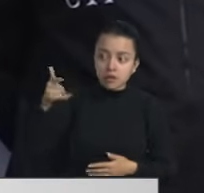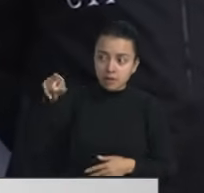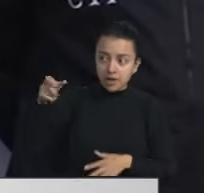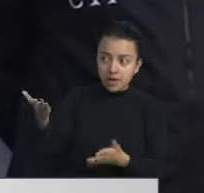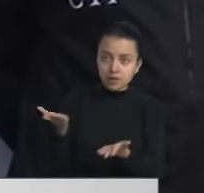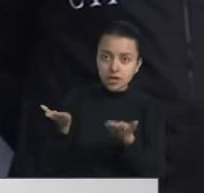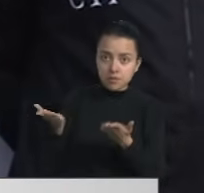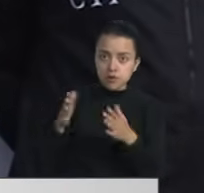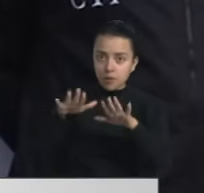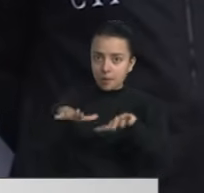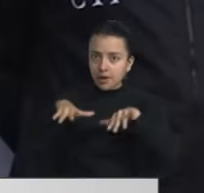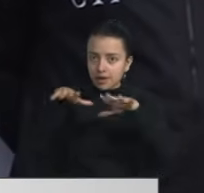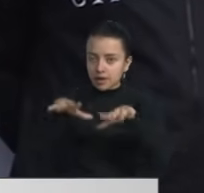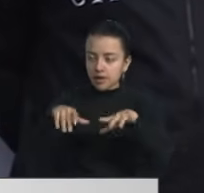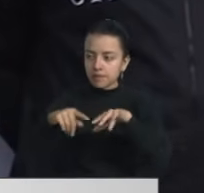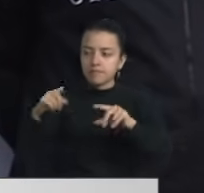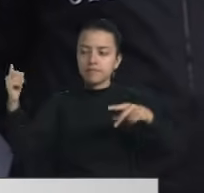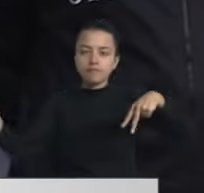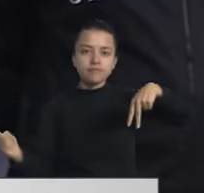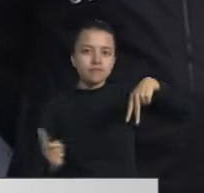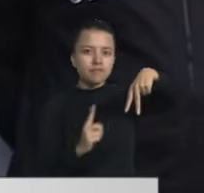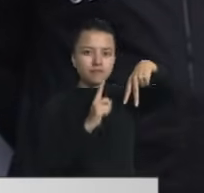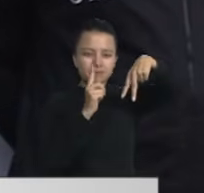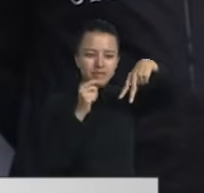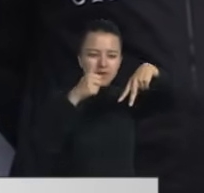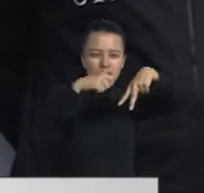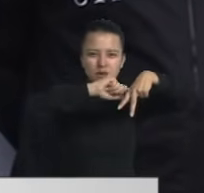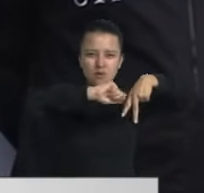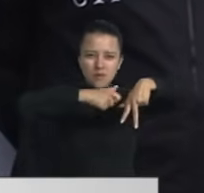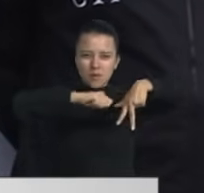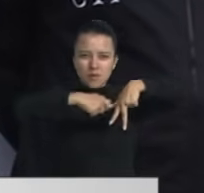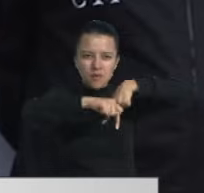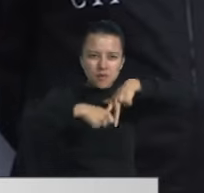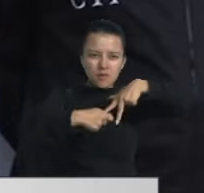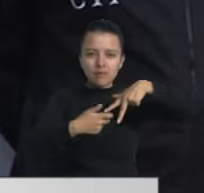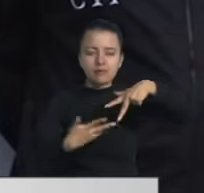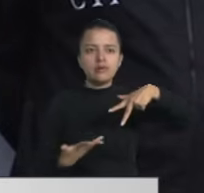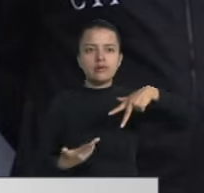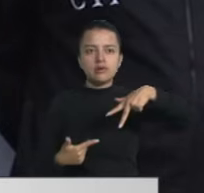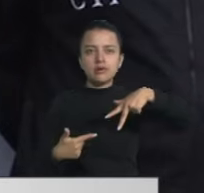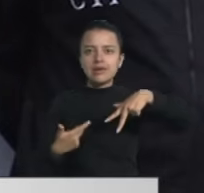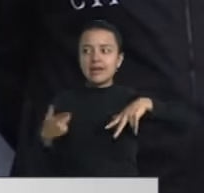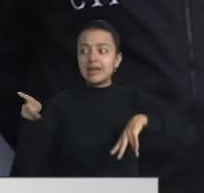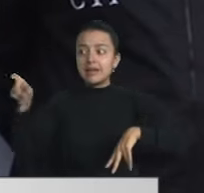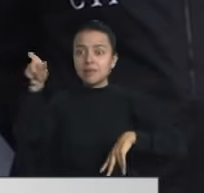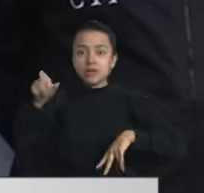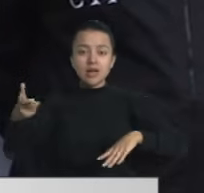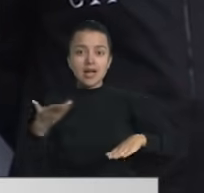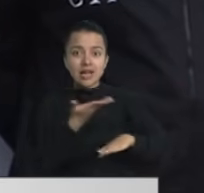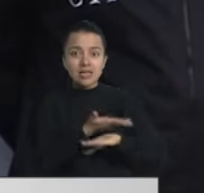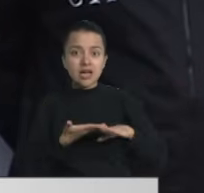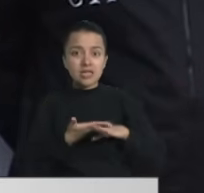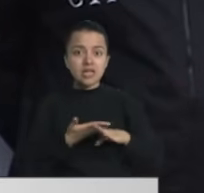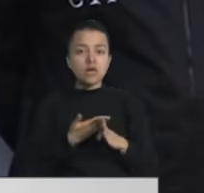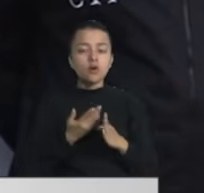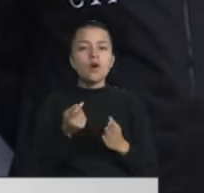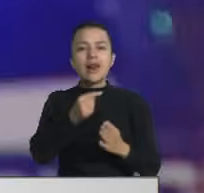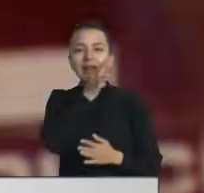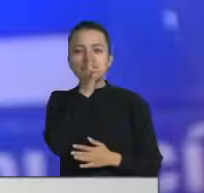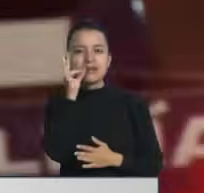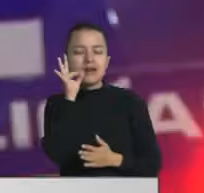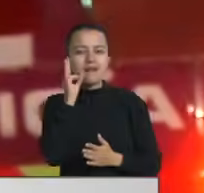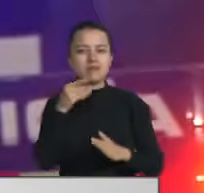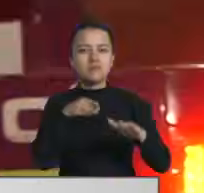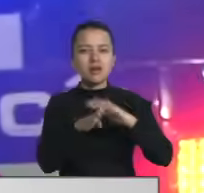que manifiesta es que le hurtaron unos elementos y le estaban exigiendo las claves de sus